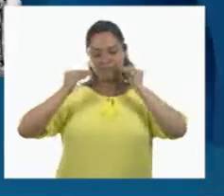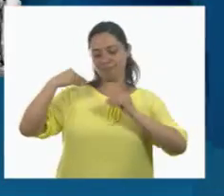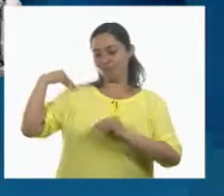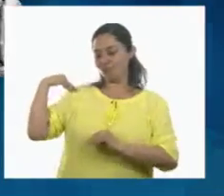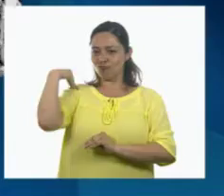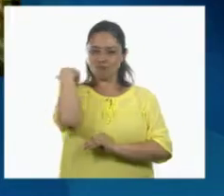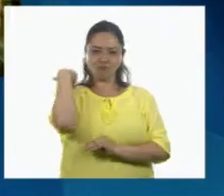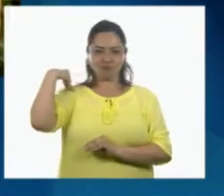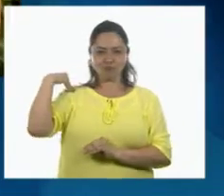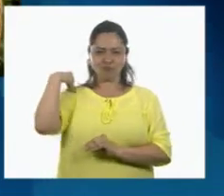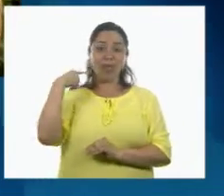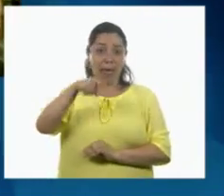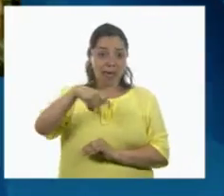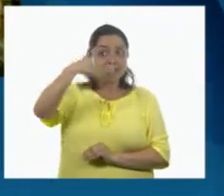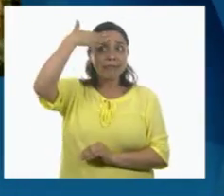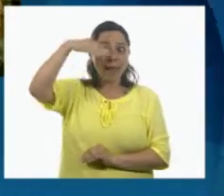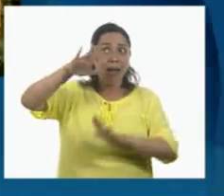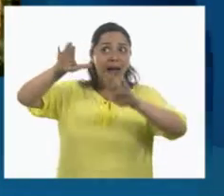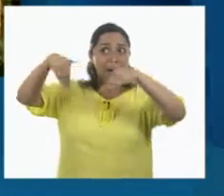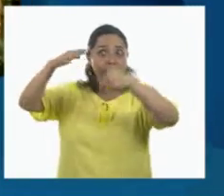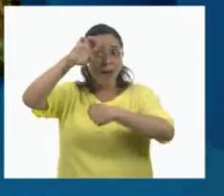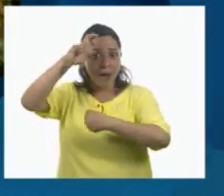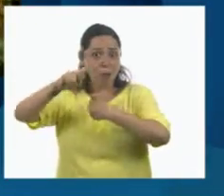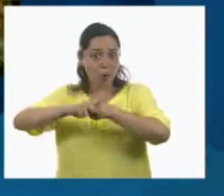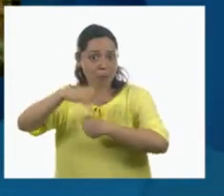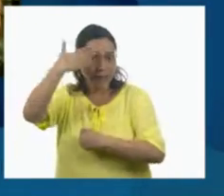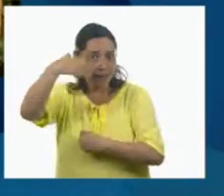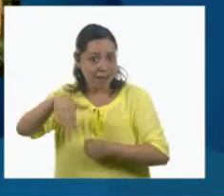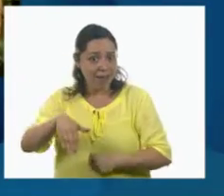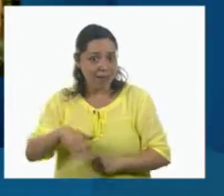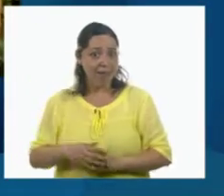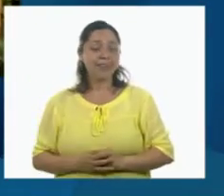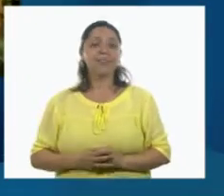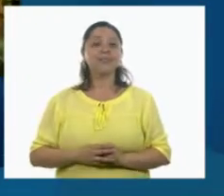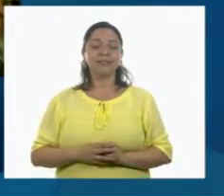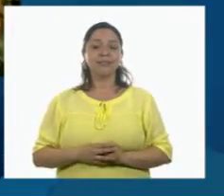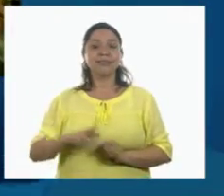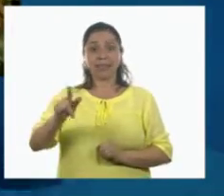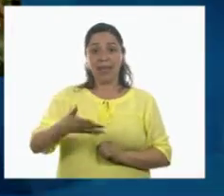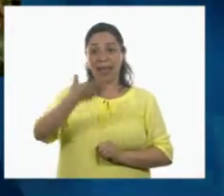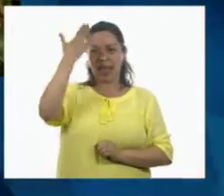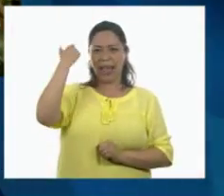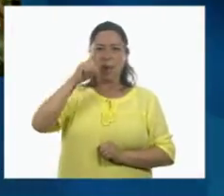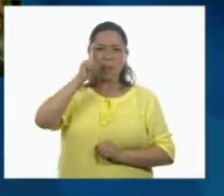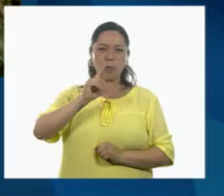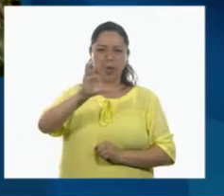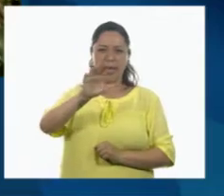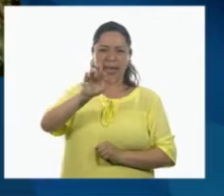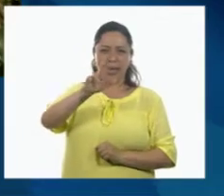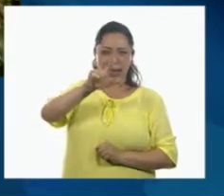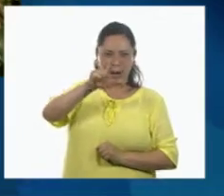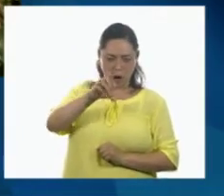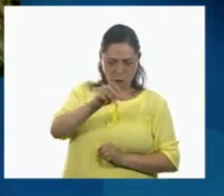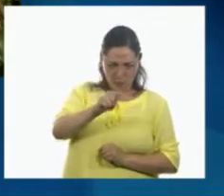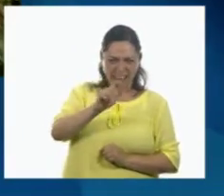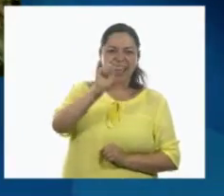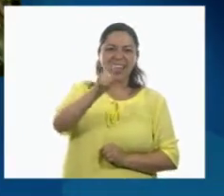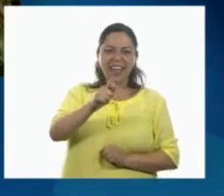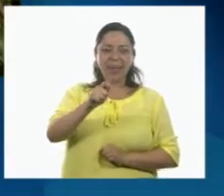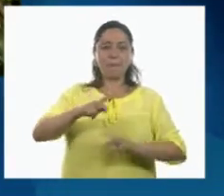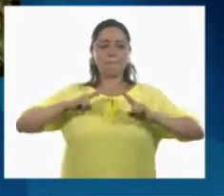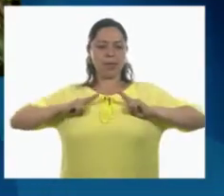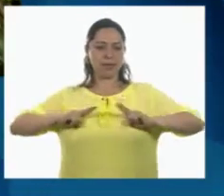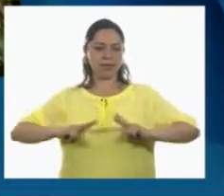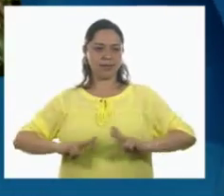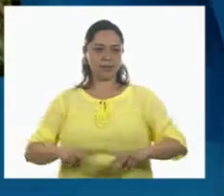Europa. Es más, se ha dicho mucho que durante la época de Carlota se pusieron de moda los vestidos con los